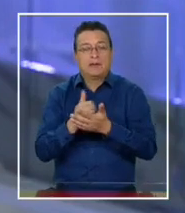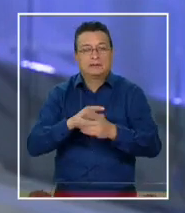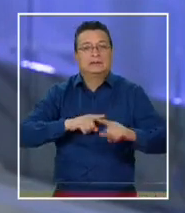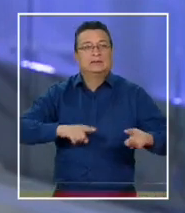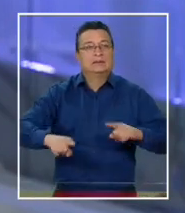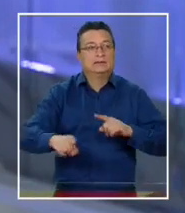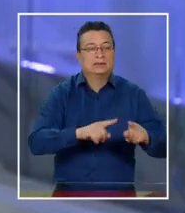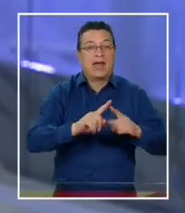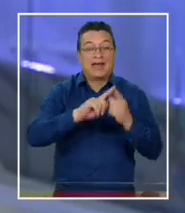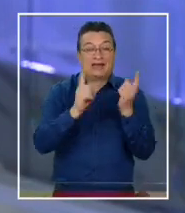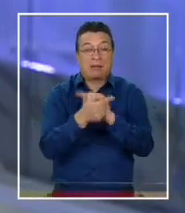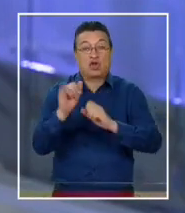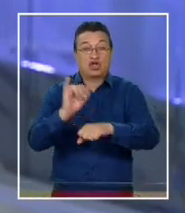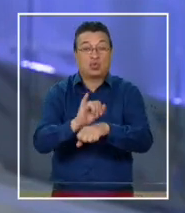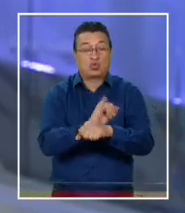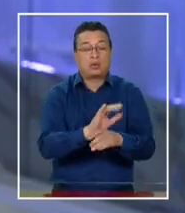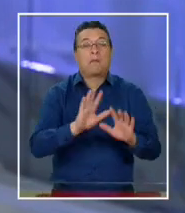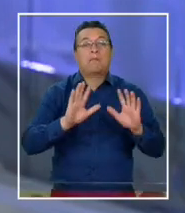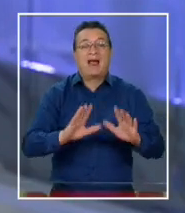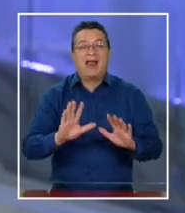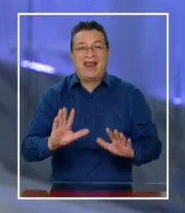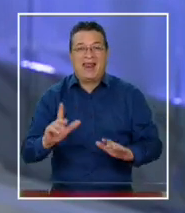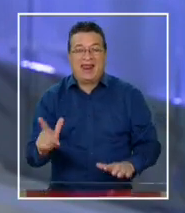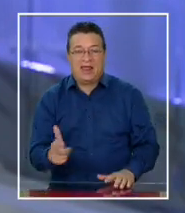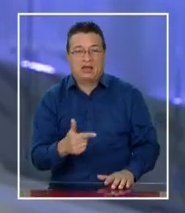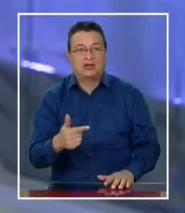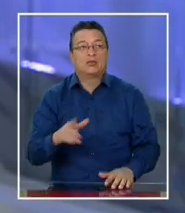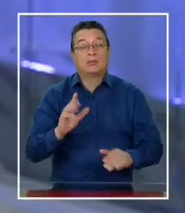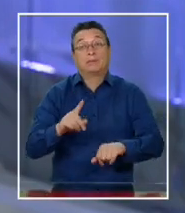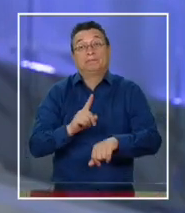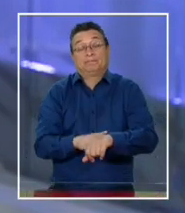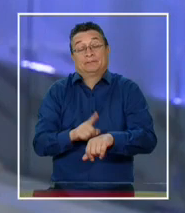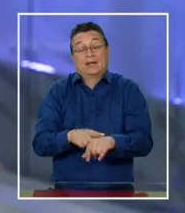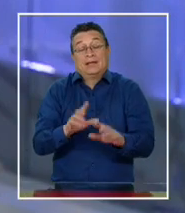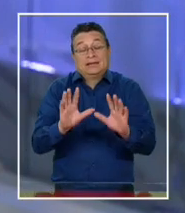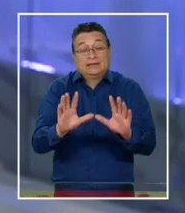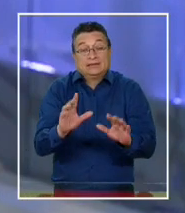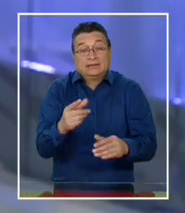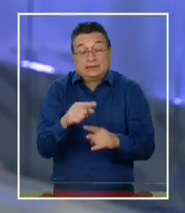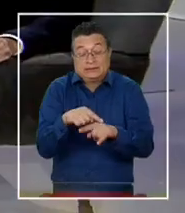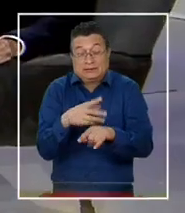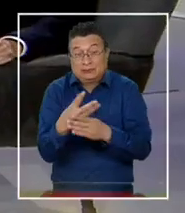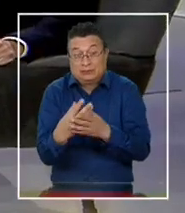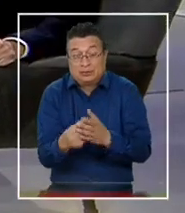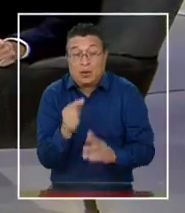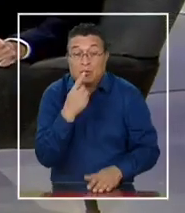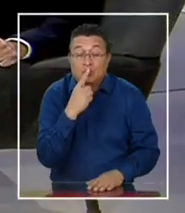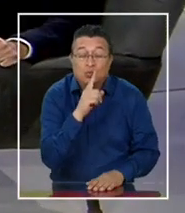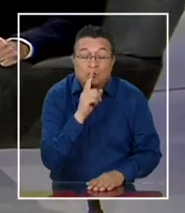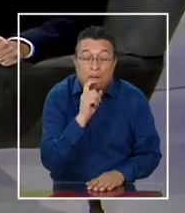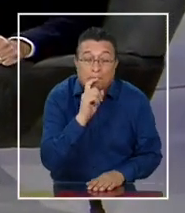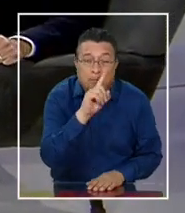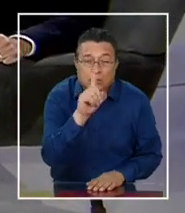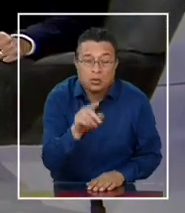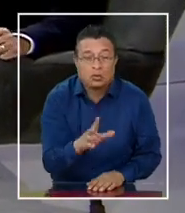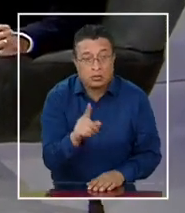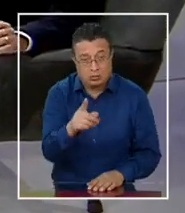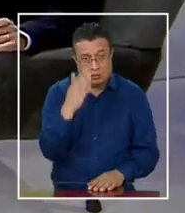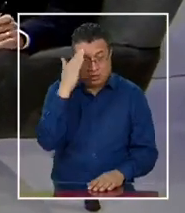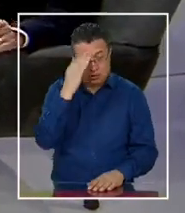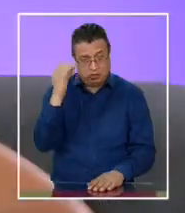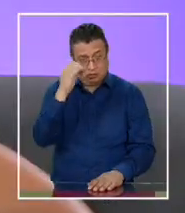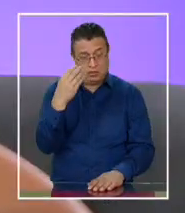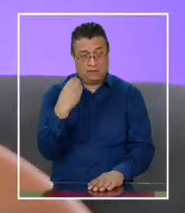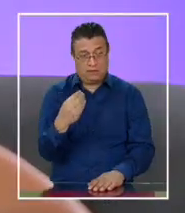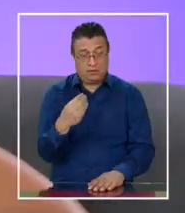por los cambios institucionales son más lentos los planes de acción son más rápidos se nos acaba el tiempo ministra pero no puedo evitar preguntarle le pareció bien